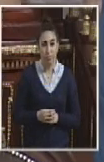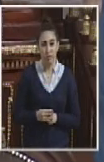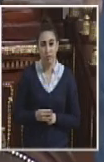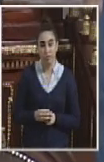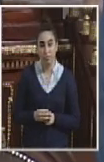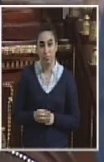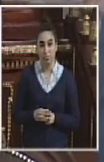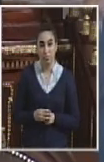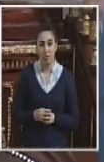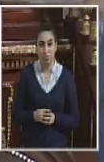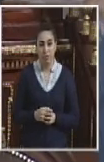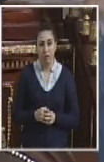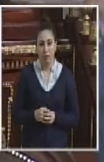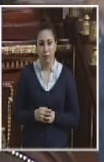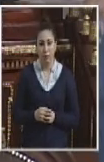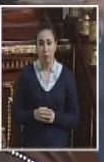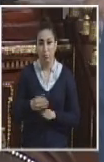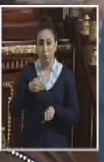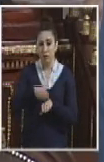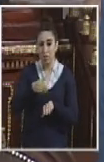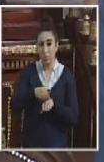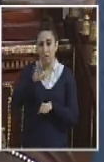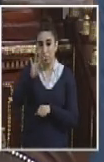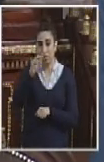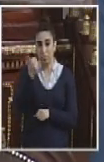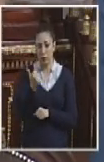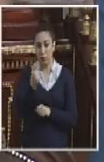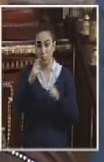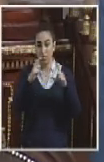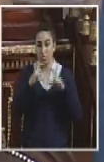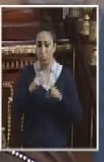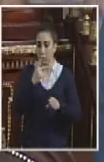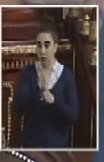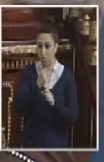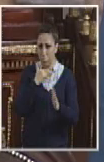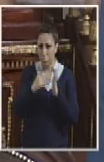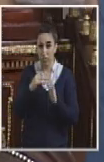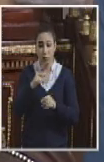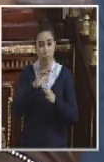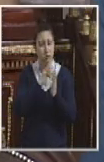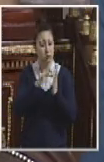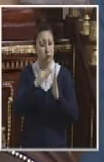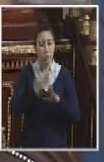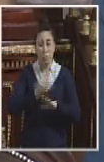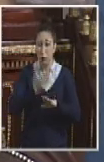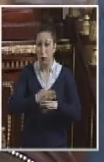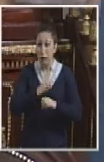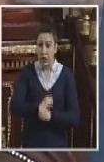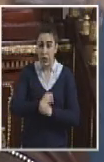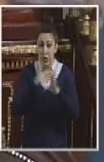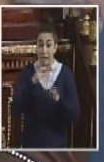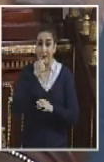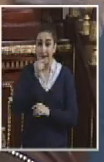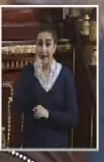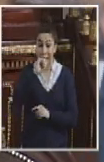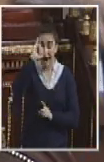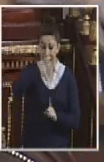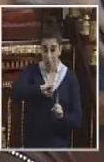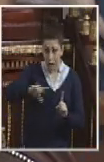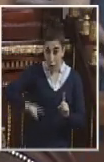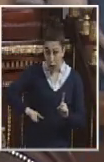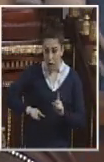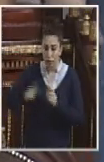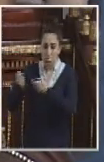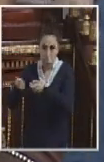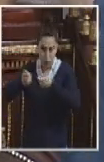46, fracción 8, y la leyó claramente, donde habla que la jefa de gobierno nos